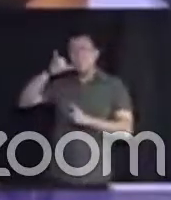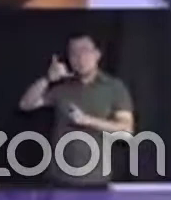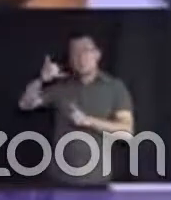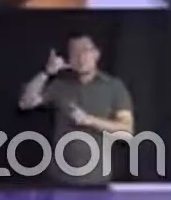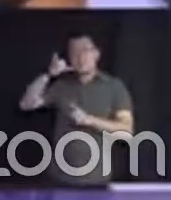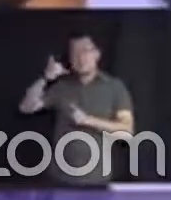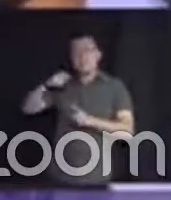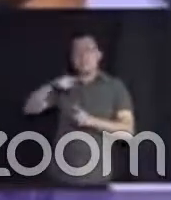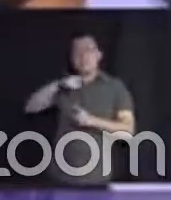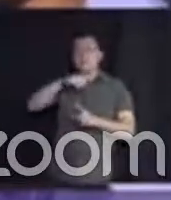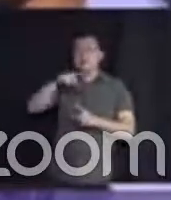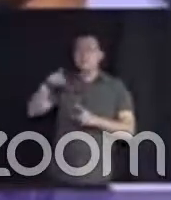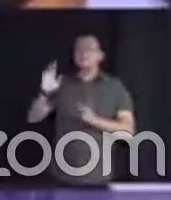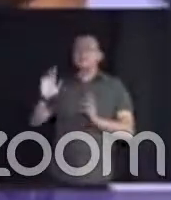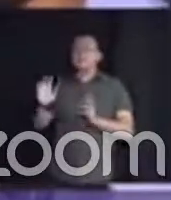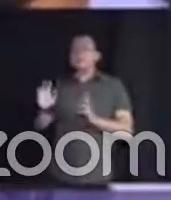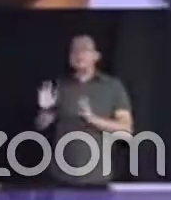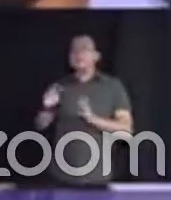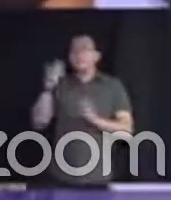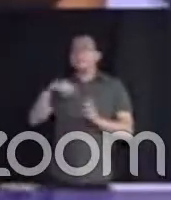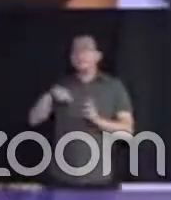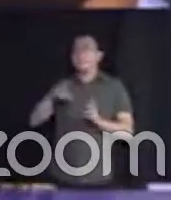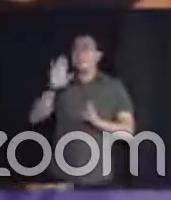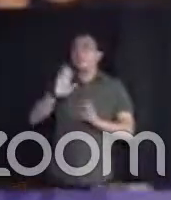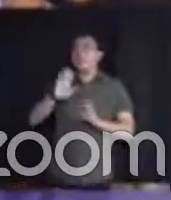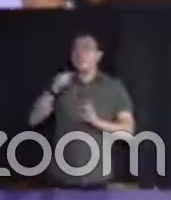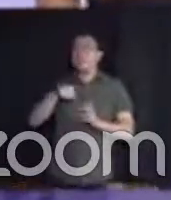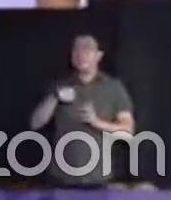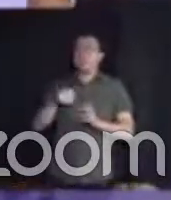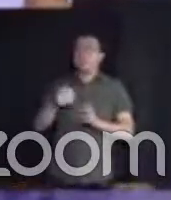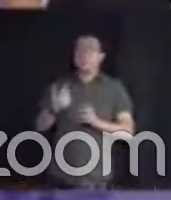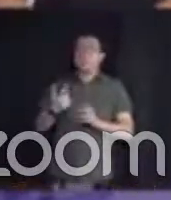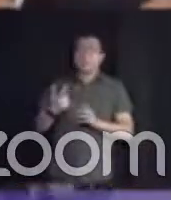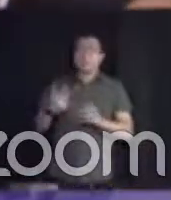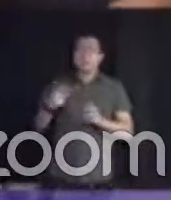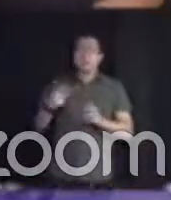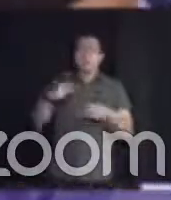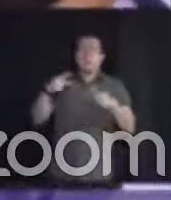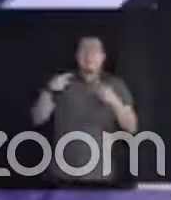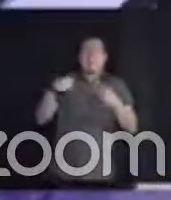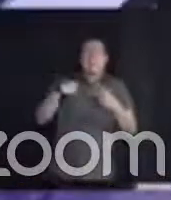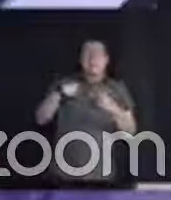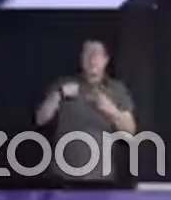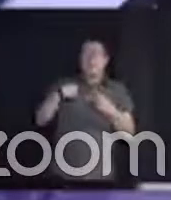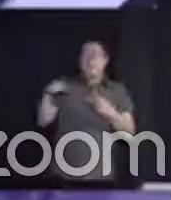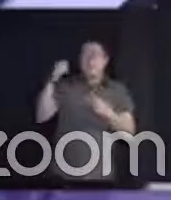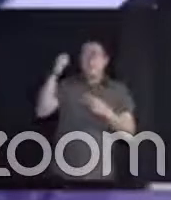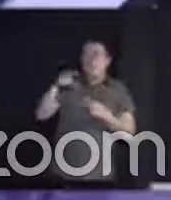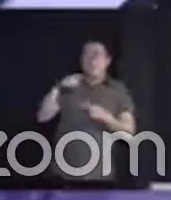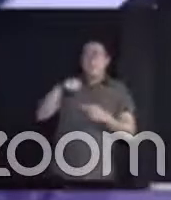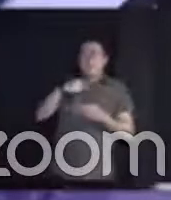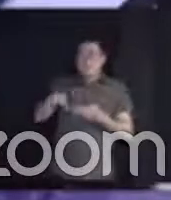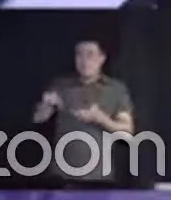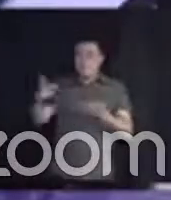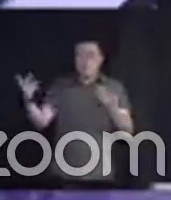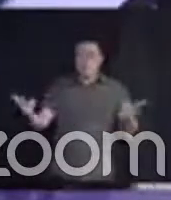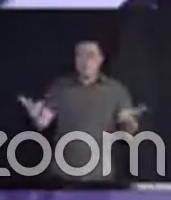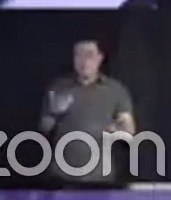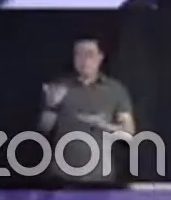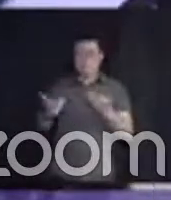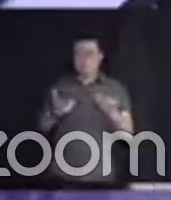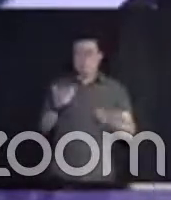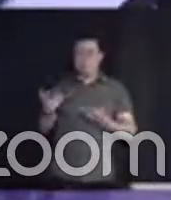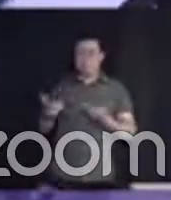teléfono con ustedes, a mí no me vengan a... Le quieren vender OmniPlus a Mauri, así de sencillo. Si alguien conoció y